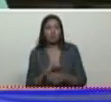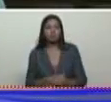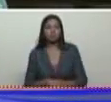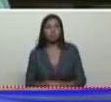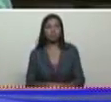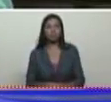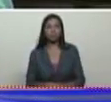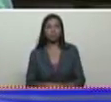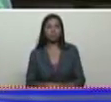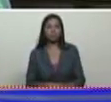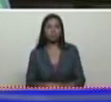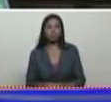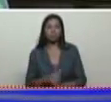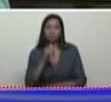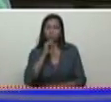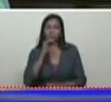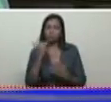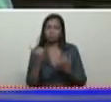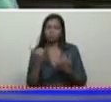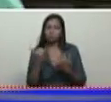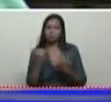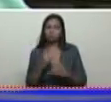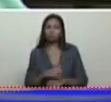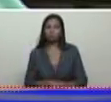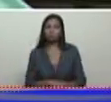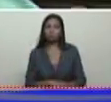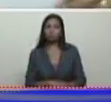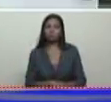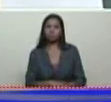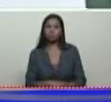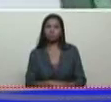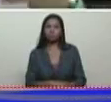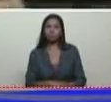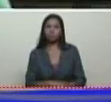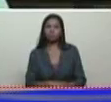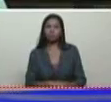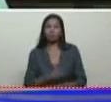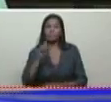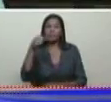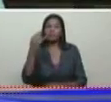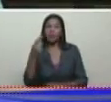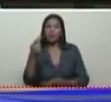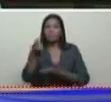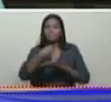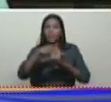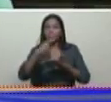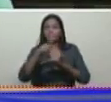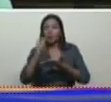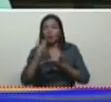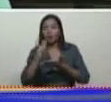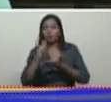¿no? Anuncio que mañana se van a firmar